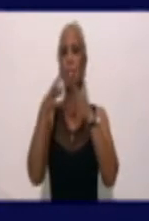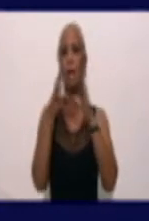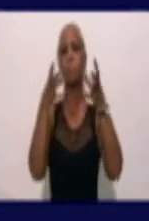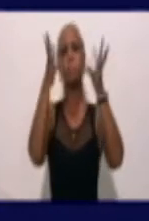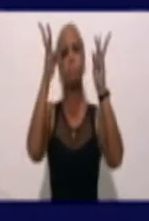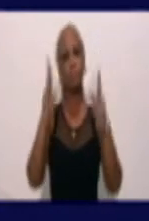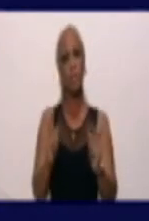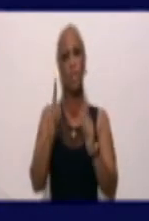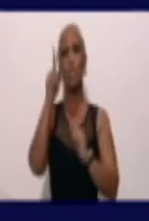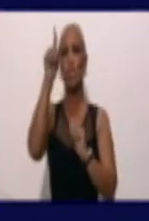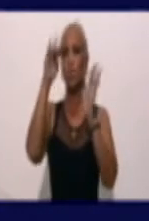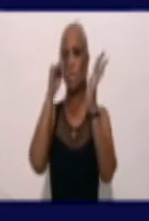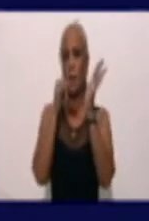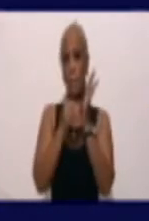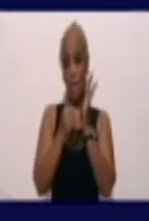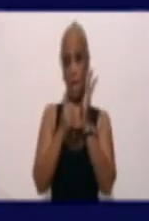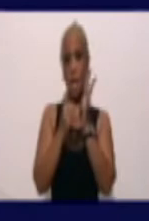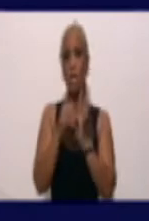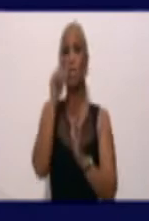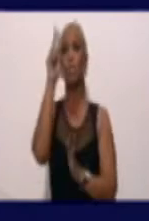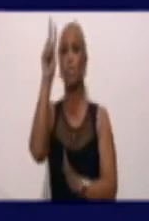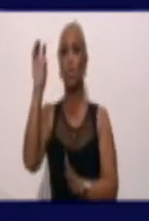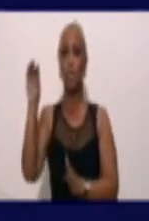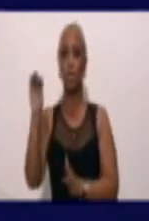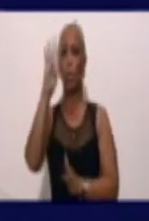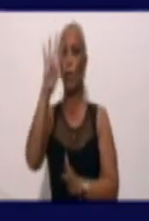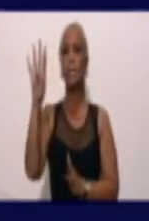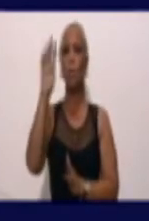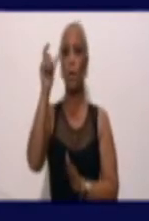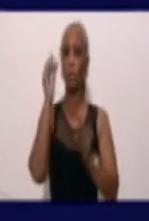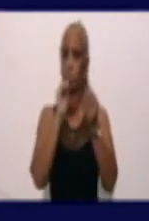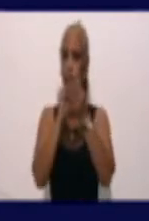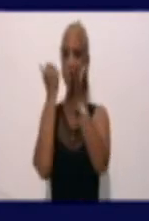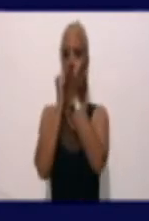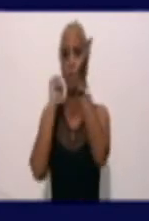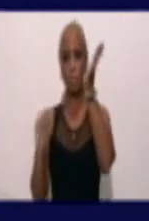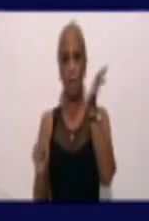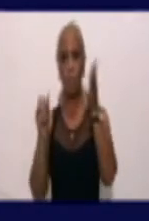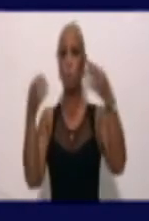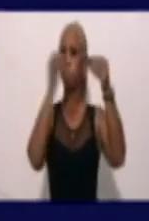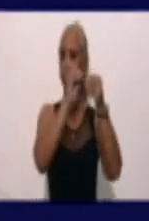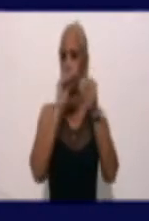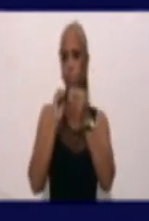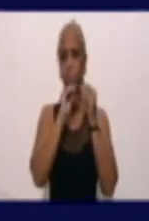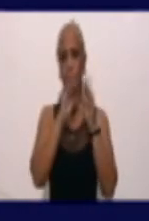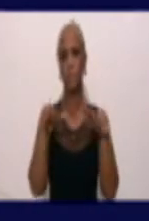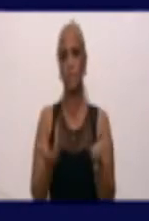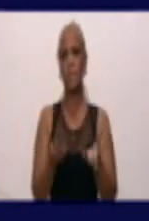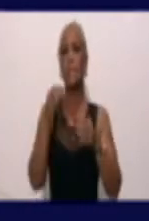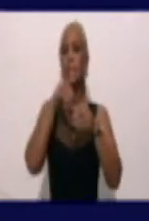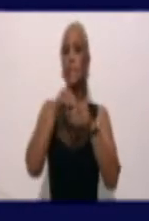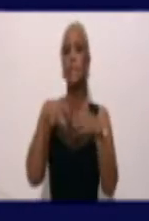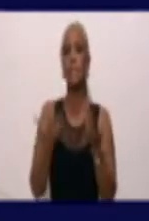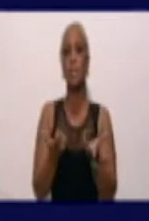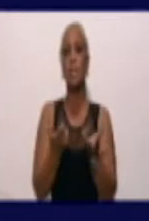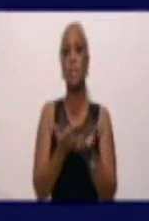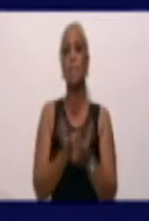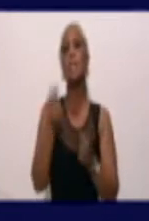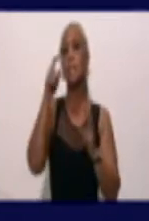de 12.234 casos confirmados, pertenecientes a la transmisión autóctona, 11.848